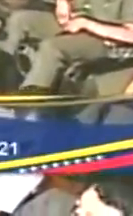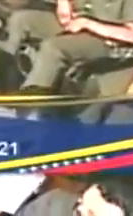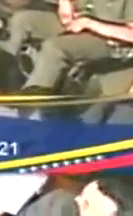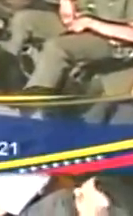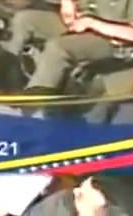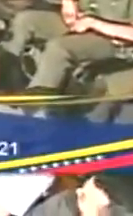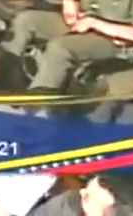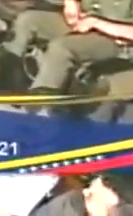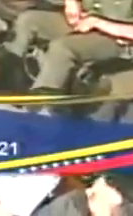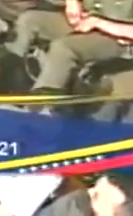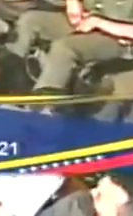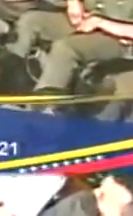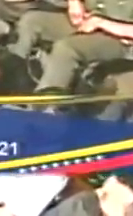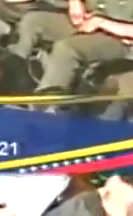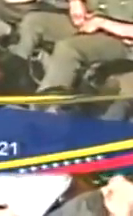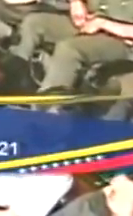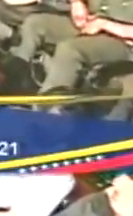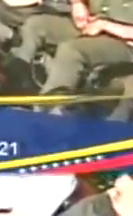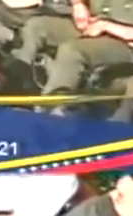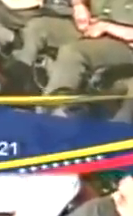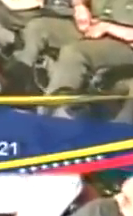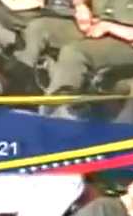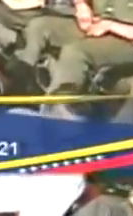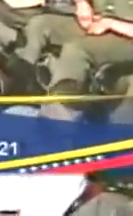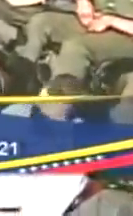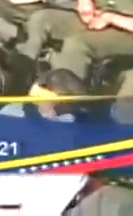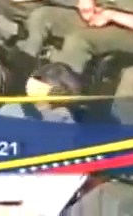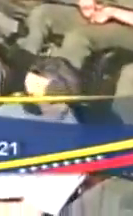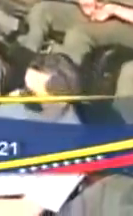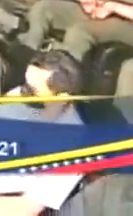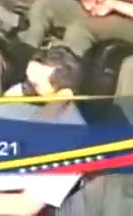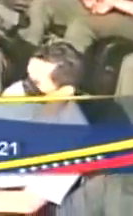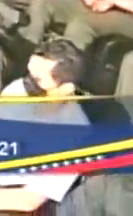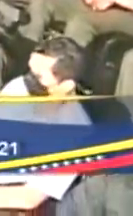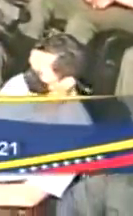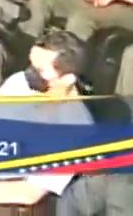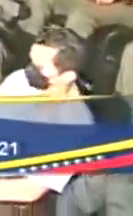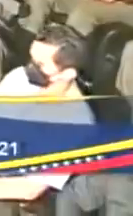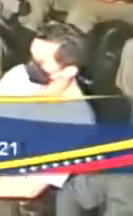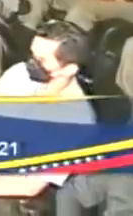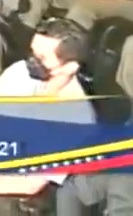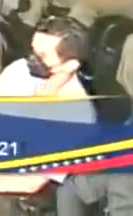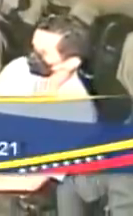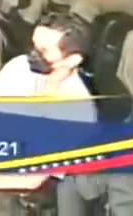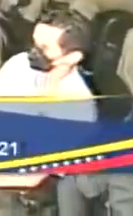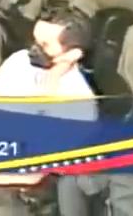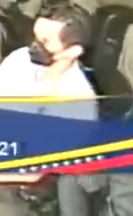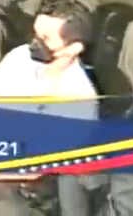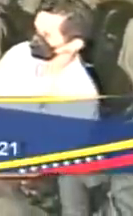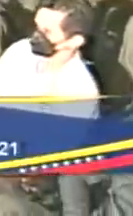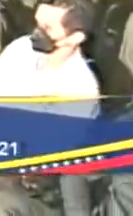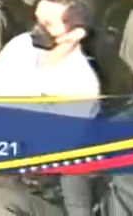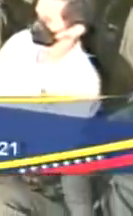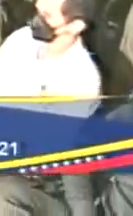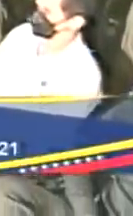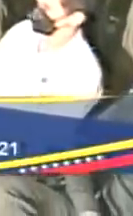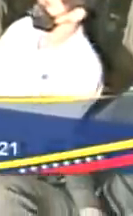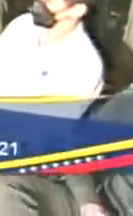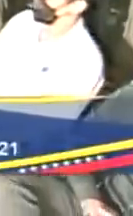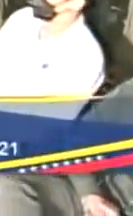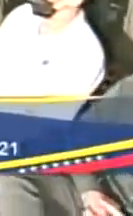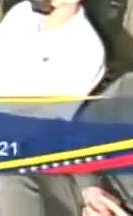Alrededor de 200 proyectos se recibieron, el 25% correspondieron a concursantes de la Gran Caracas y